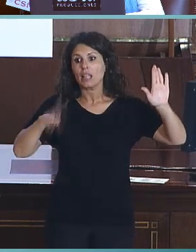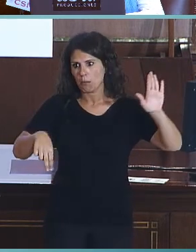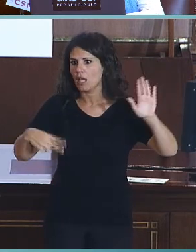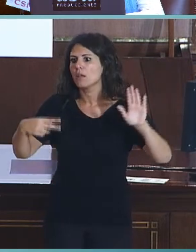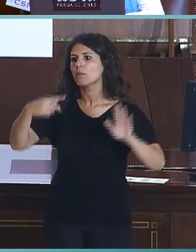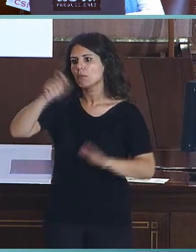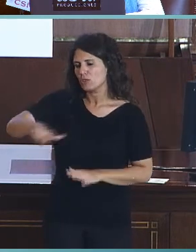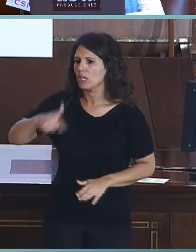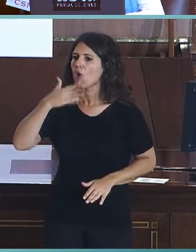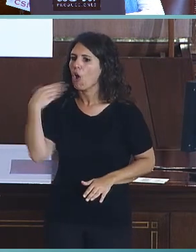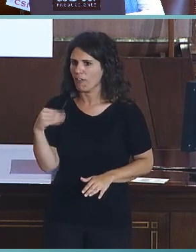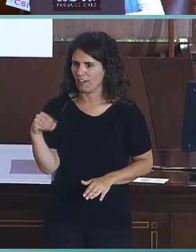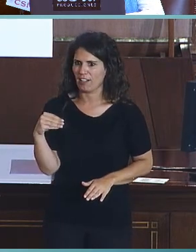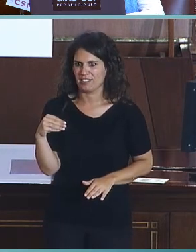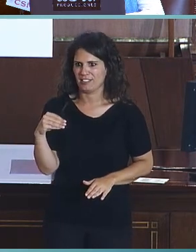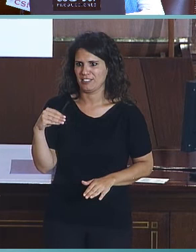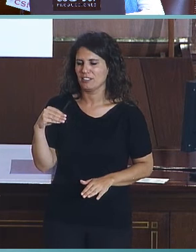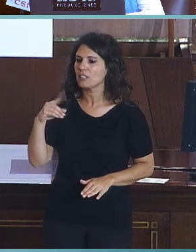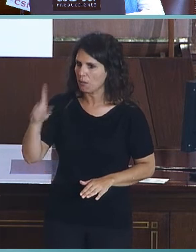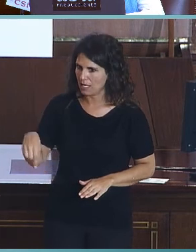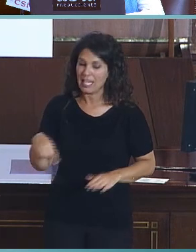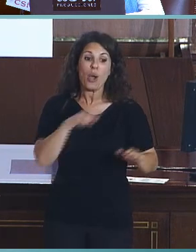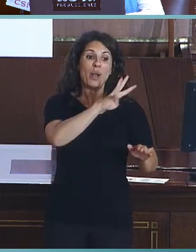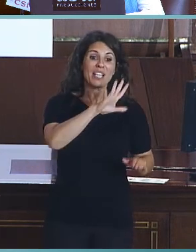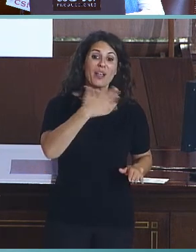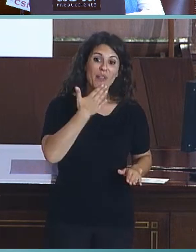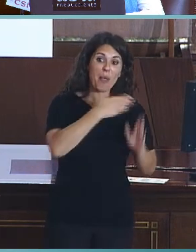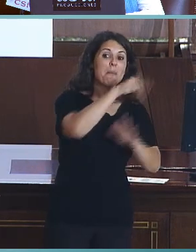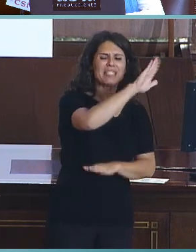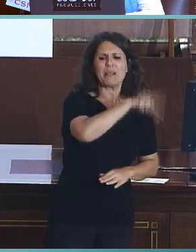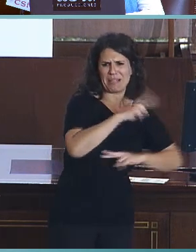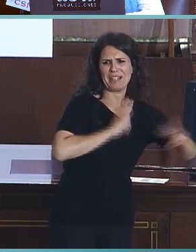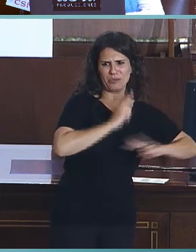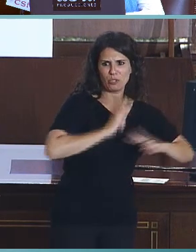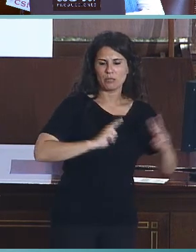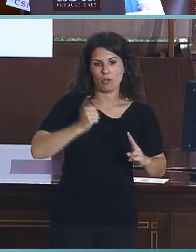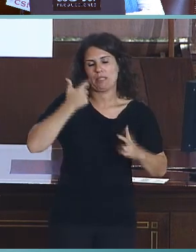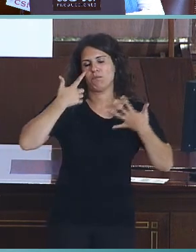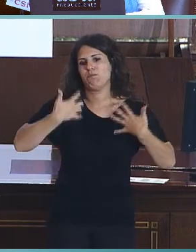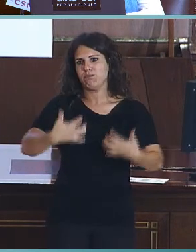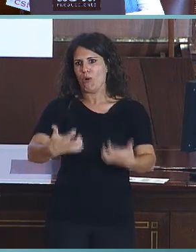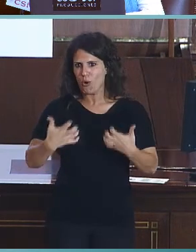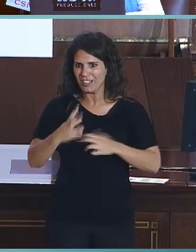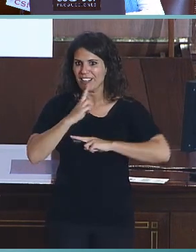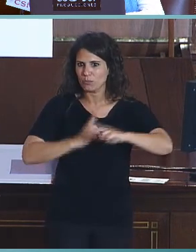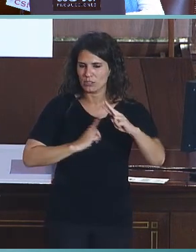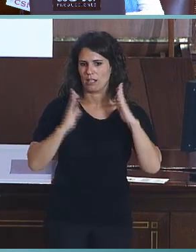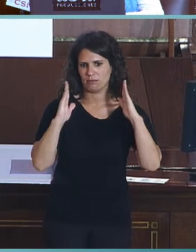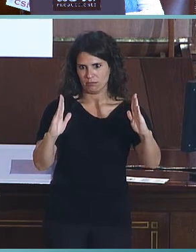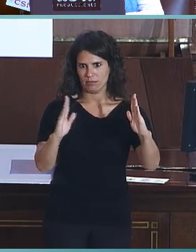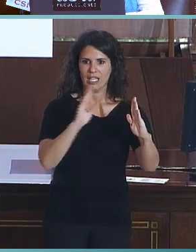de personas más jóvenes y de personas de más de 45 años, pero no, el grueso corresponde a